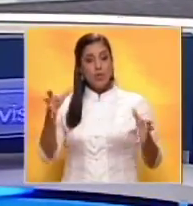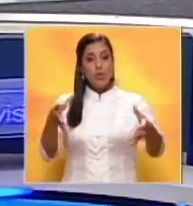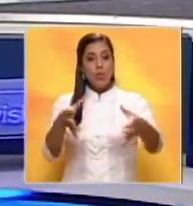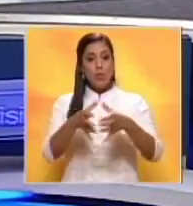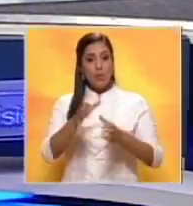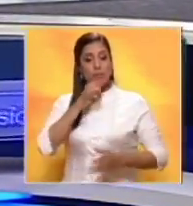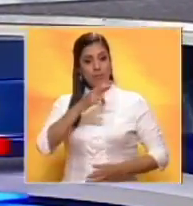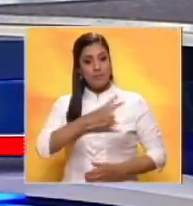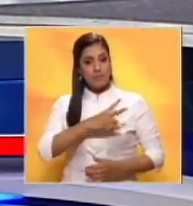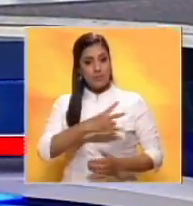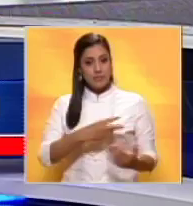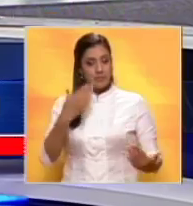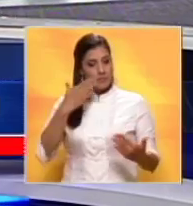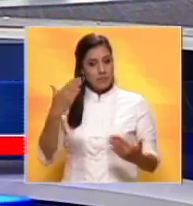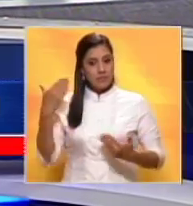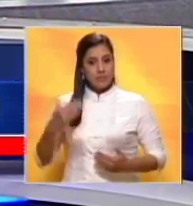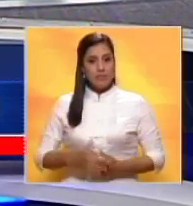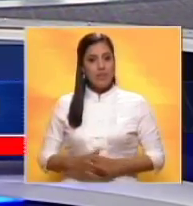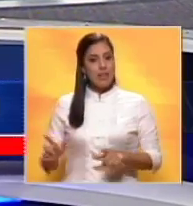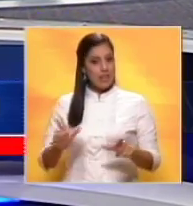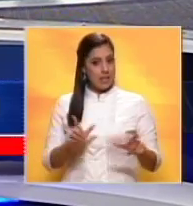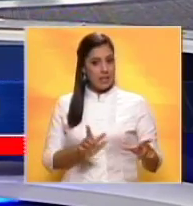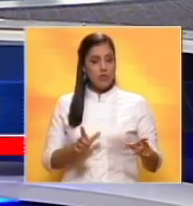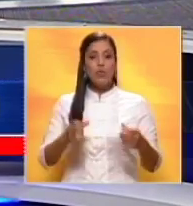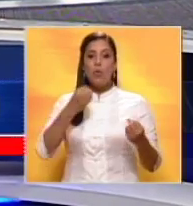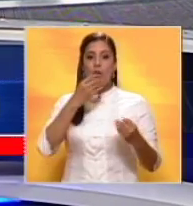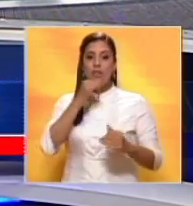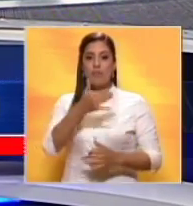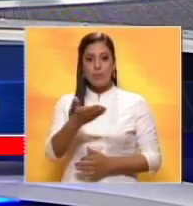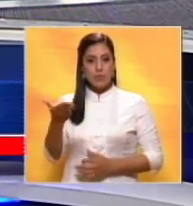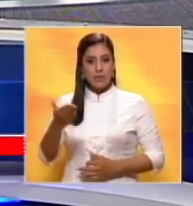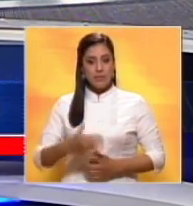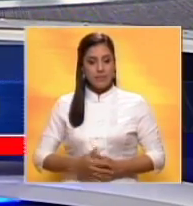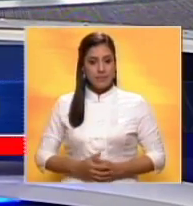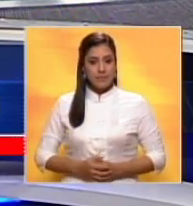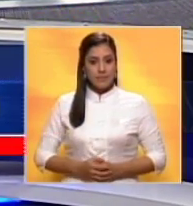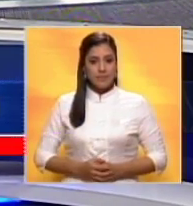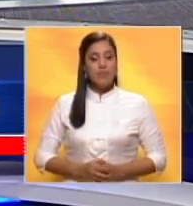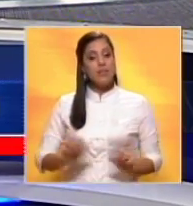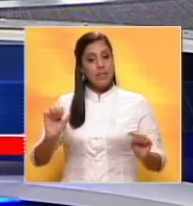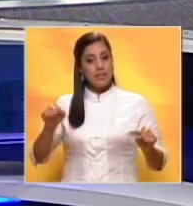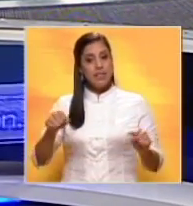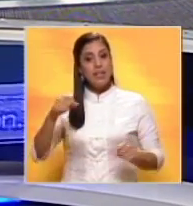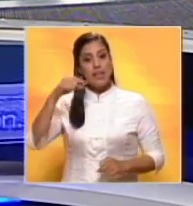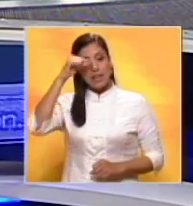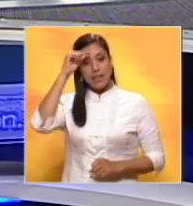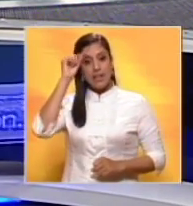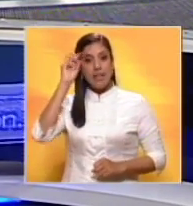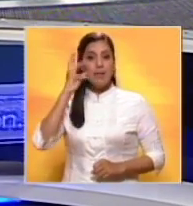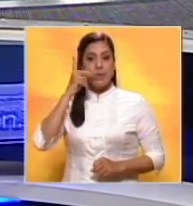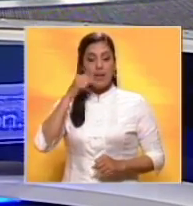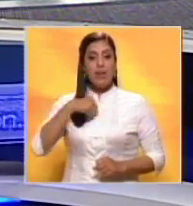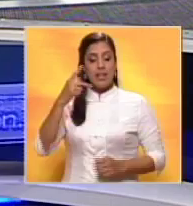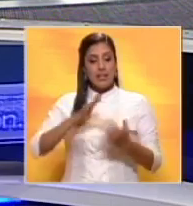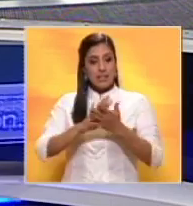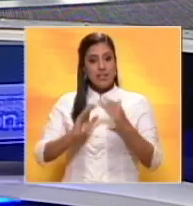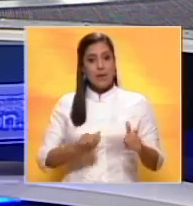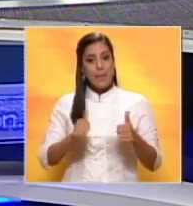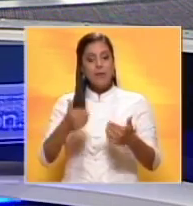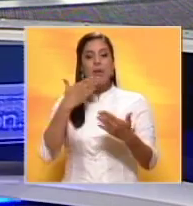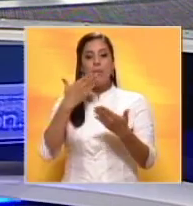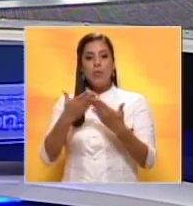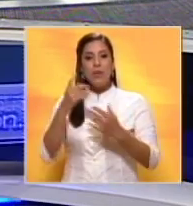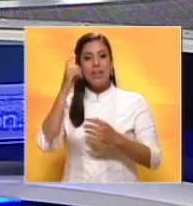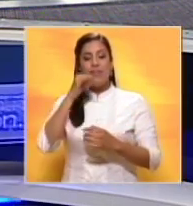en nombre de todo el equipo de Noticiero Venevisión. Ya estamos listas con las informaciones para ustedes. Así es, Andrina Yepes y Milagros Zambrano, le presentamos lo que